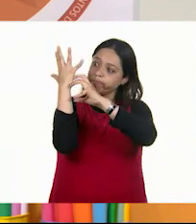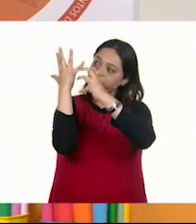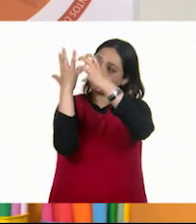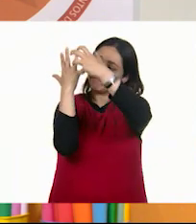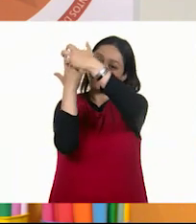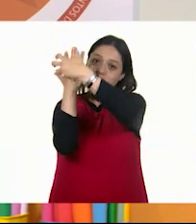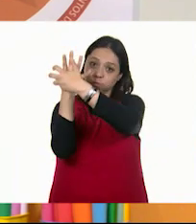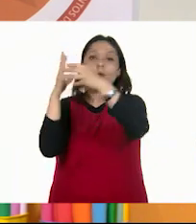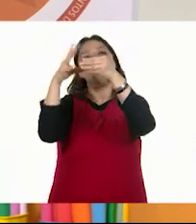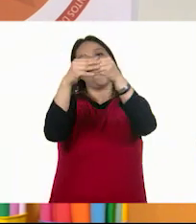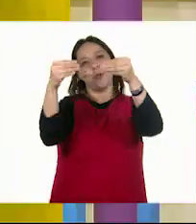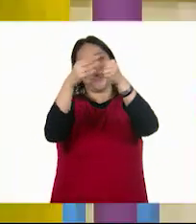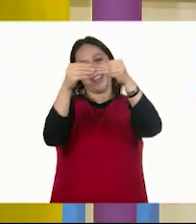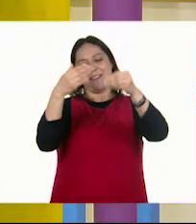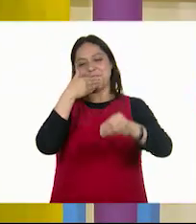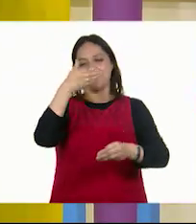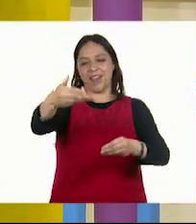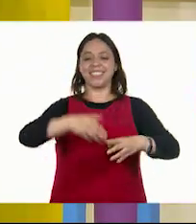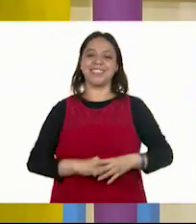fruta! Muy bien.